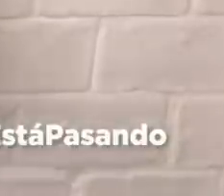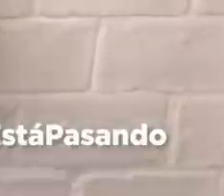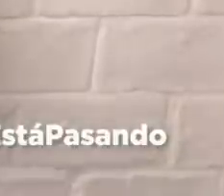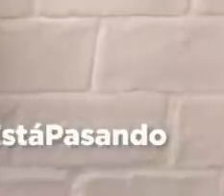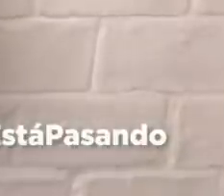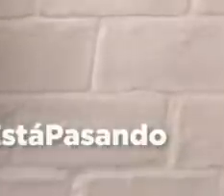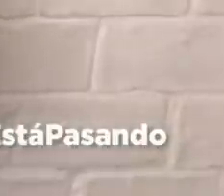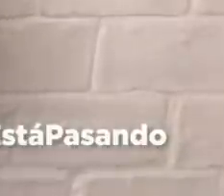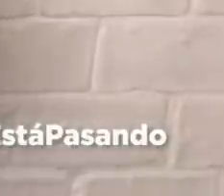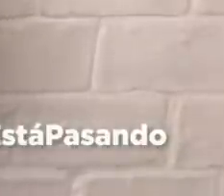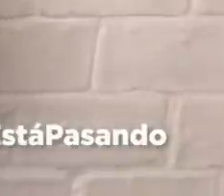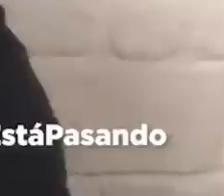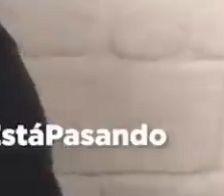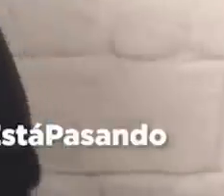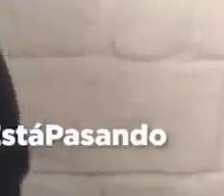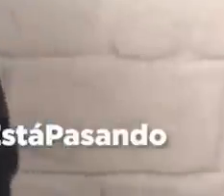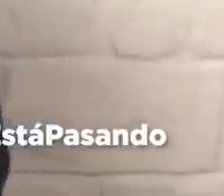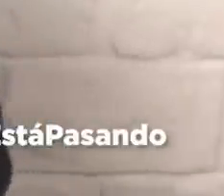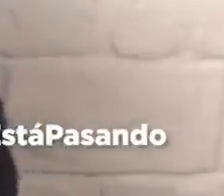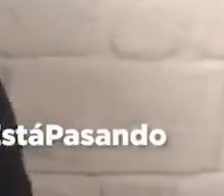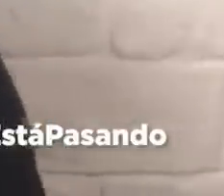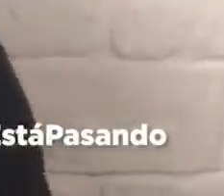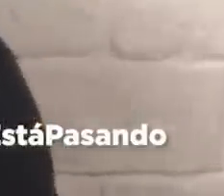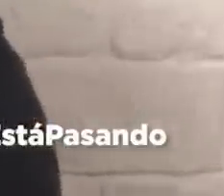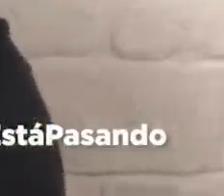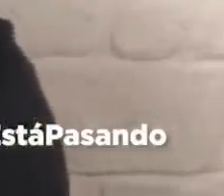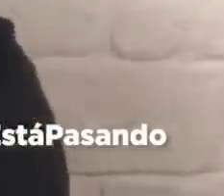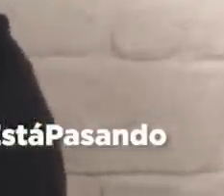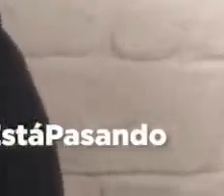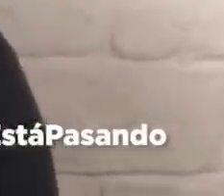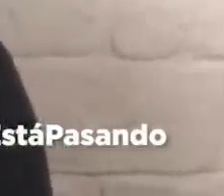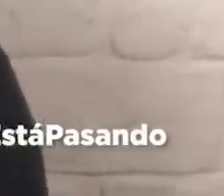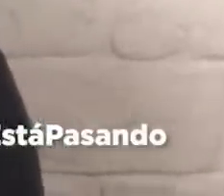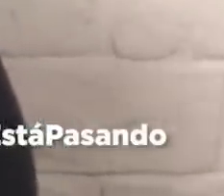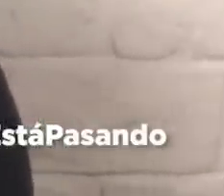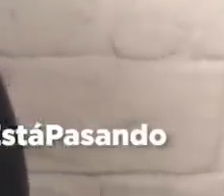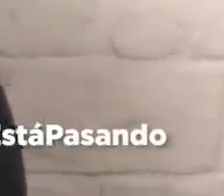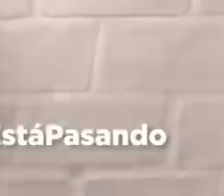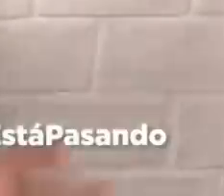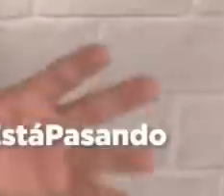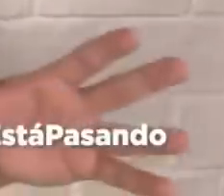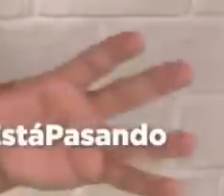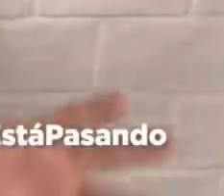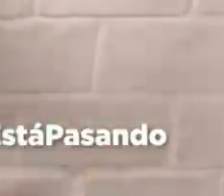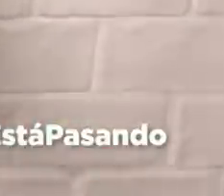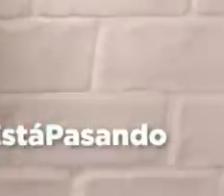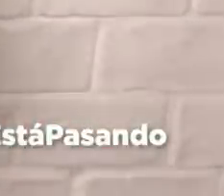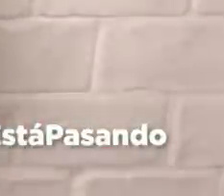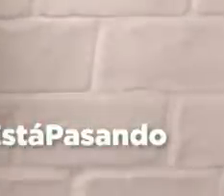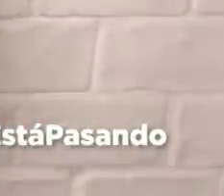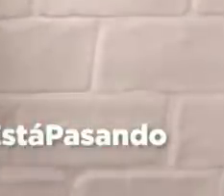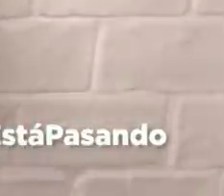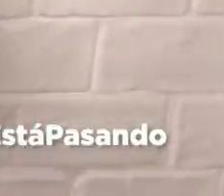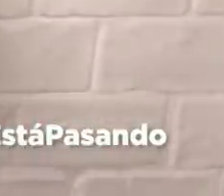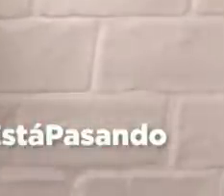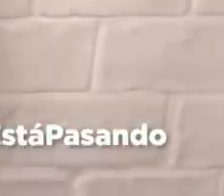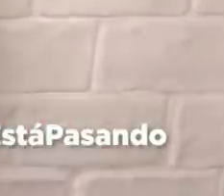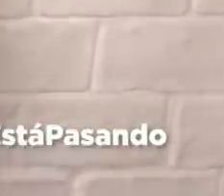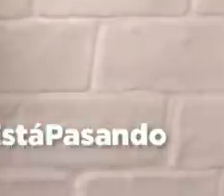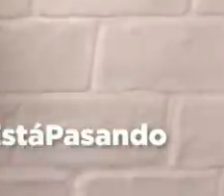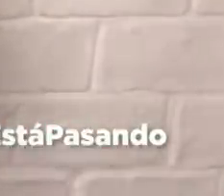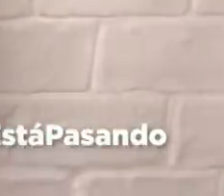para comprar seguidores truchos, lo cual significa que los números en mis redes son posta. Y con estos índices de popularidad que